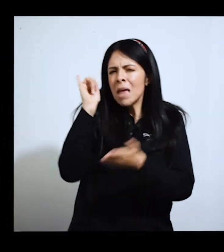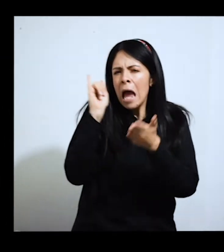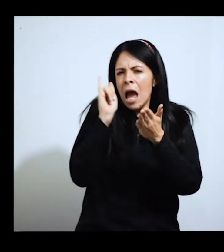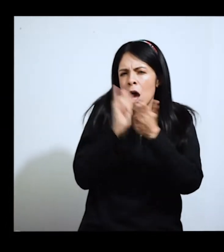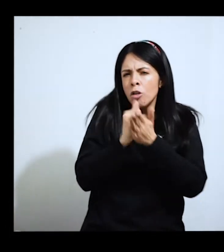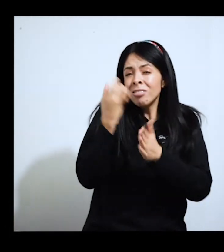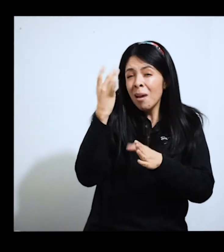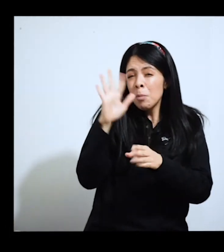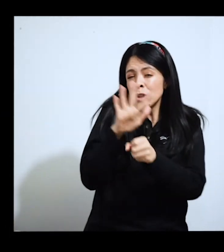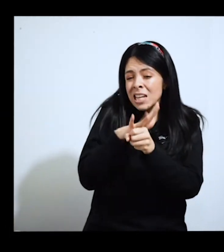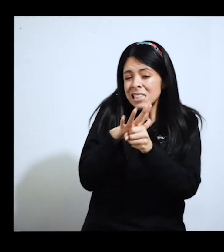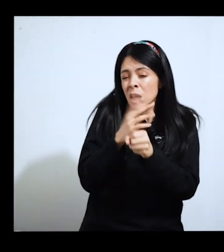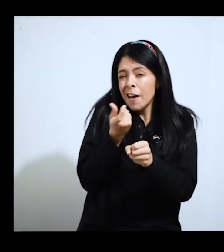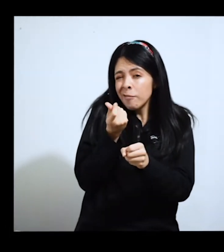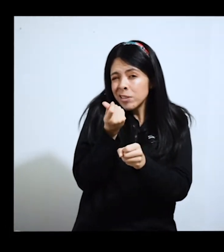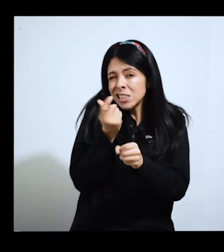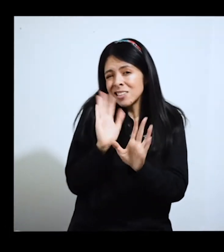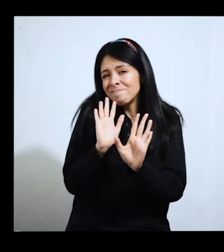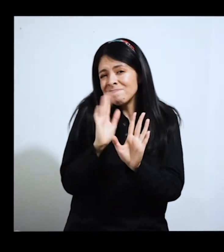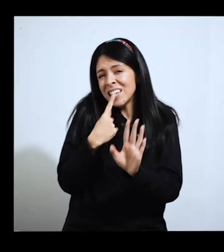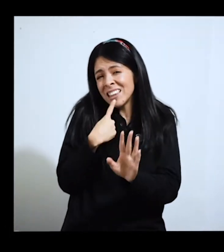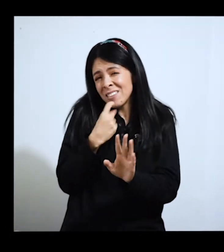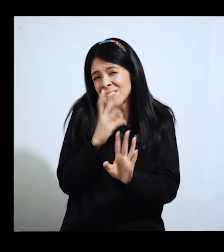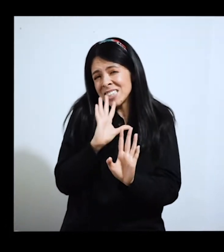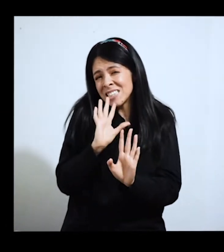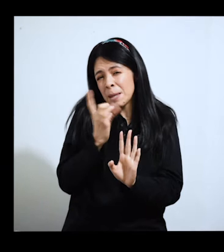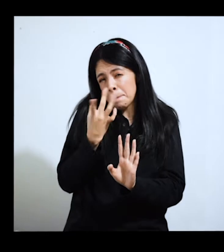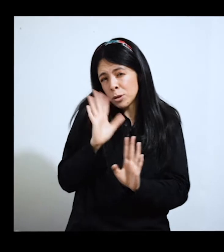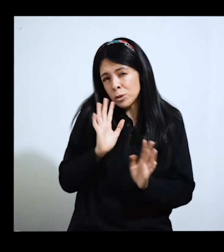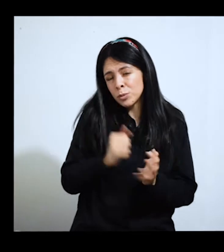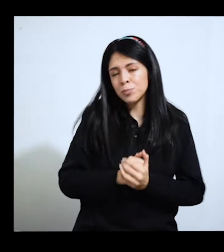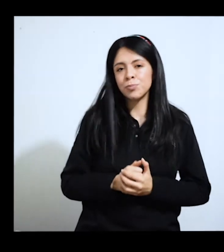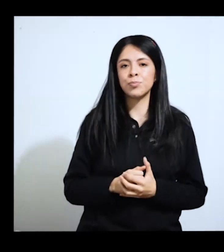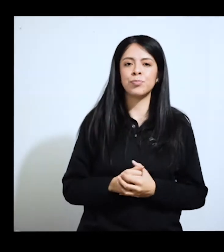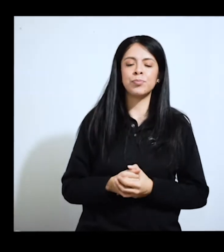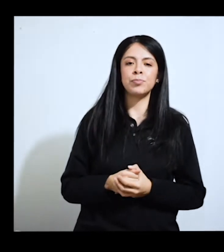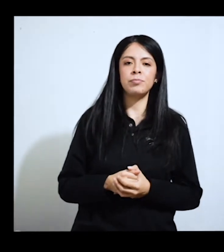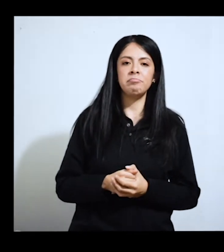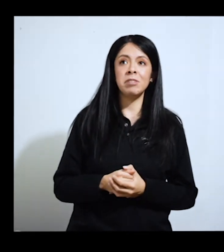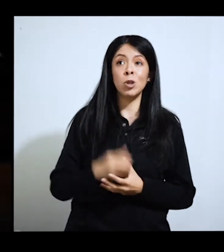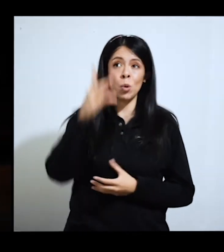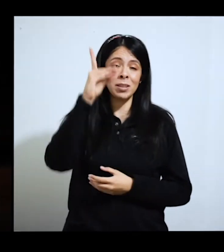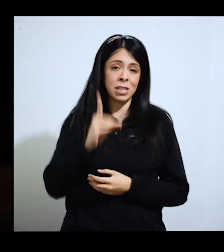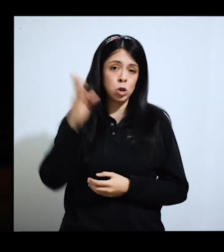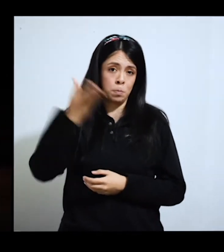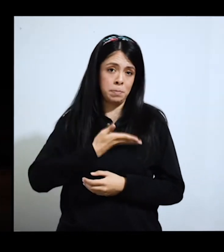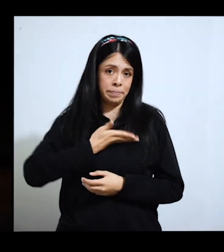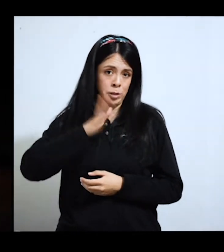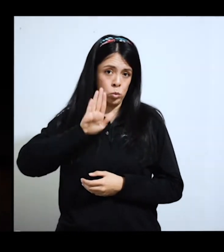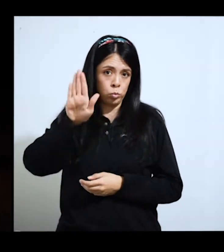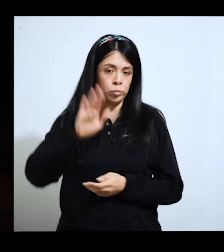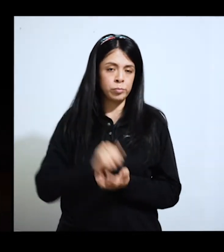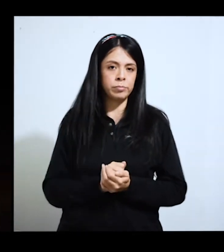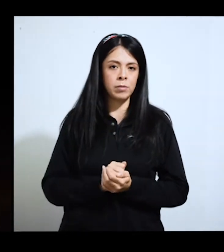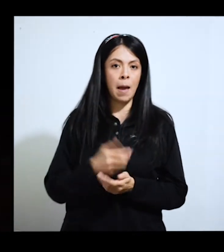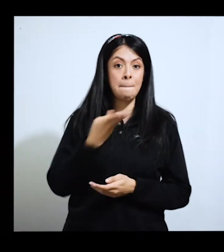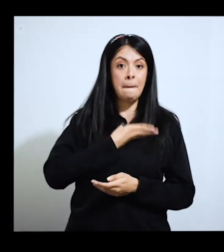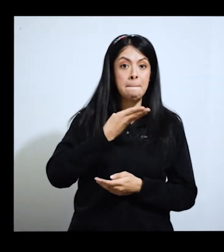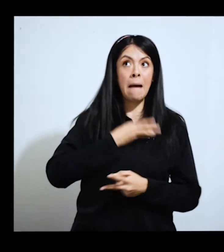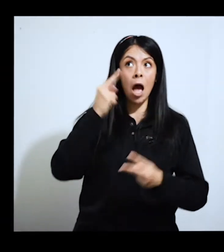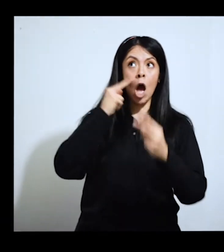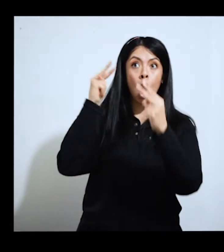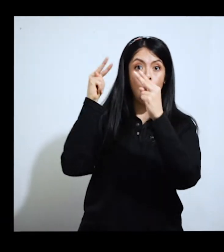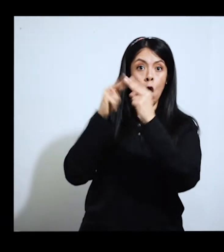Pero yo creo que tuvo que haber sido por una situación económica o porque no tenía estabilidad y tomó ese tipo de